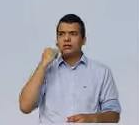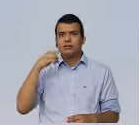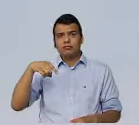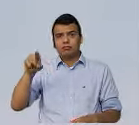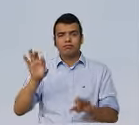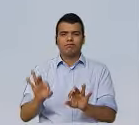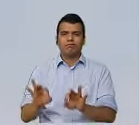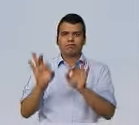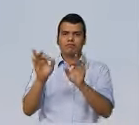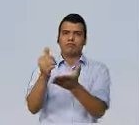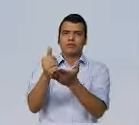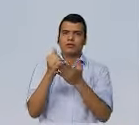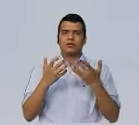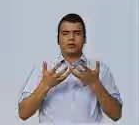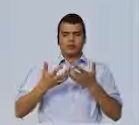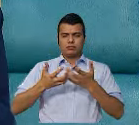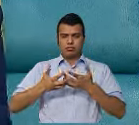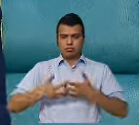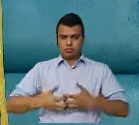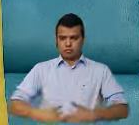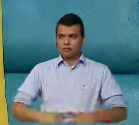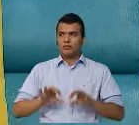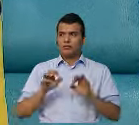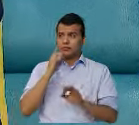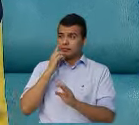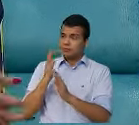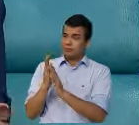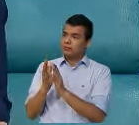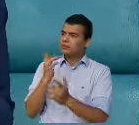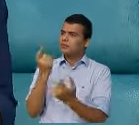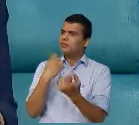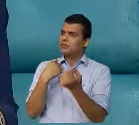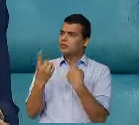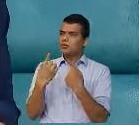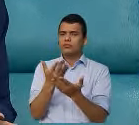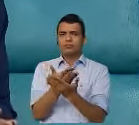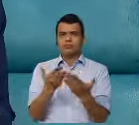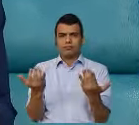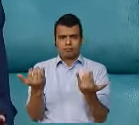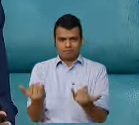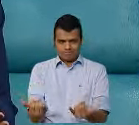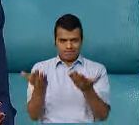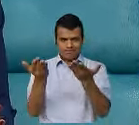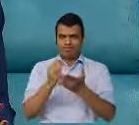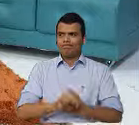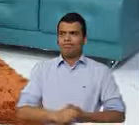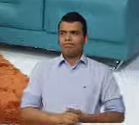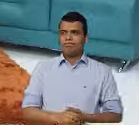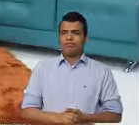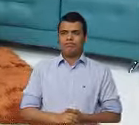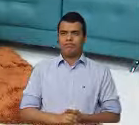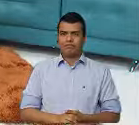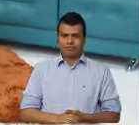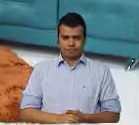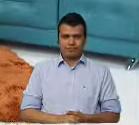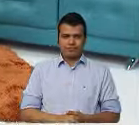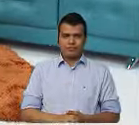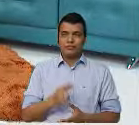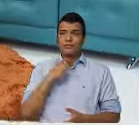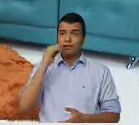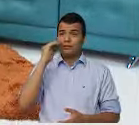para el metabolismo. Bueno, ahora sí, escuchemos entonces las inquietudes que ustedes nos envían a través de nuestra línea de WhatsApp. Muy